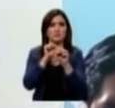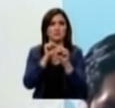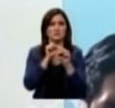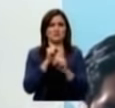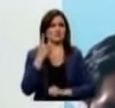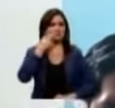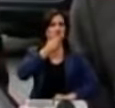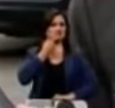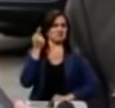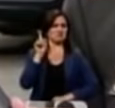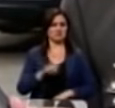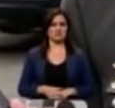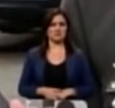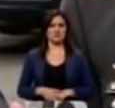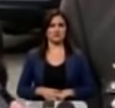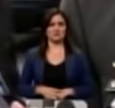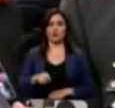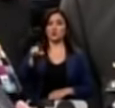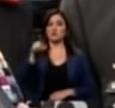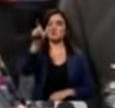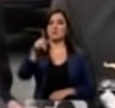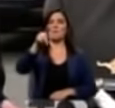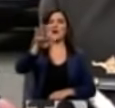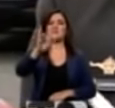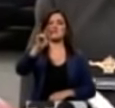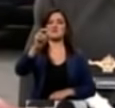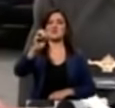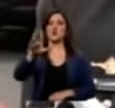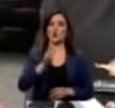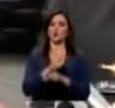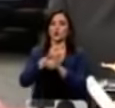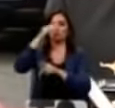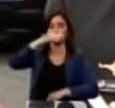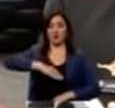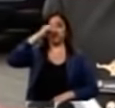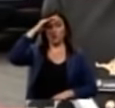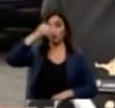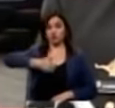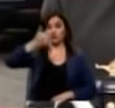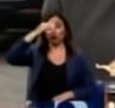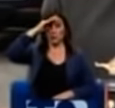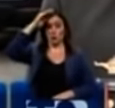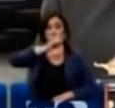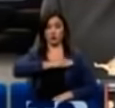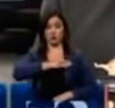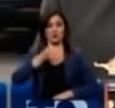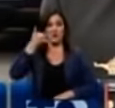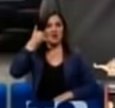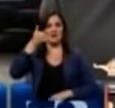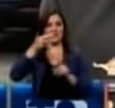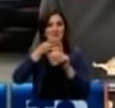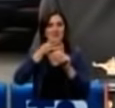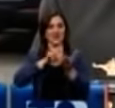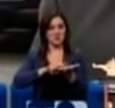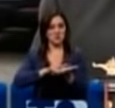Defensa, Ricardo Patiño. Mire, usted, señor Patiño, el Consejo de Generales se reúne vía telefónica o vía